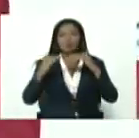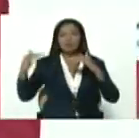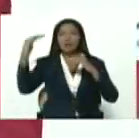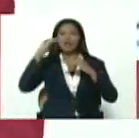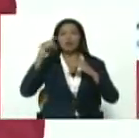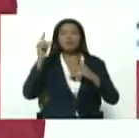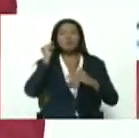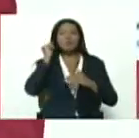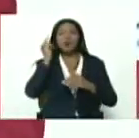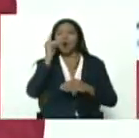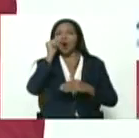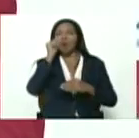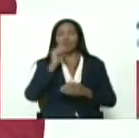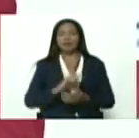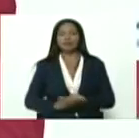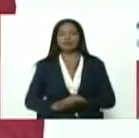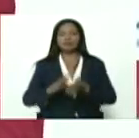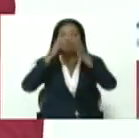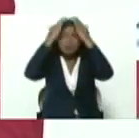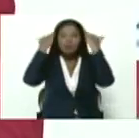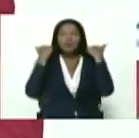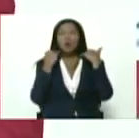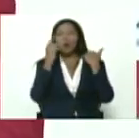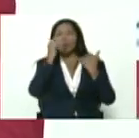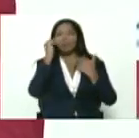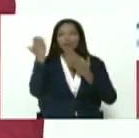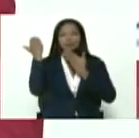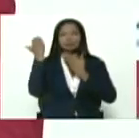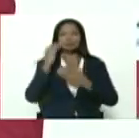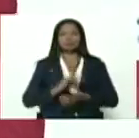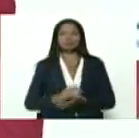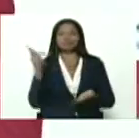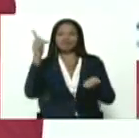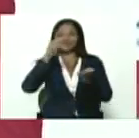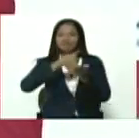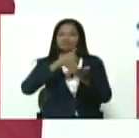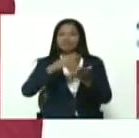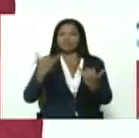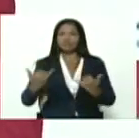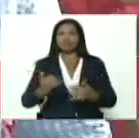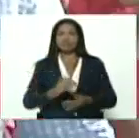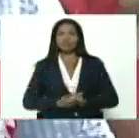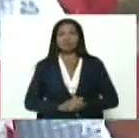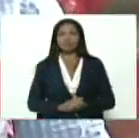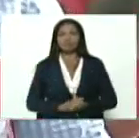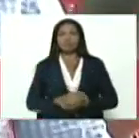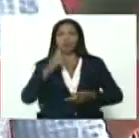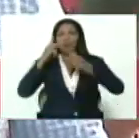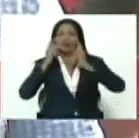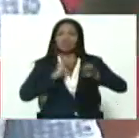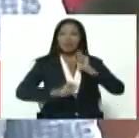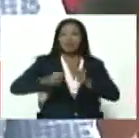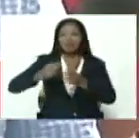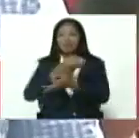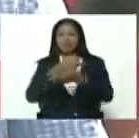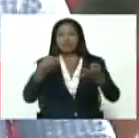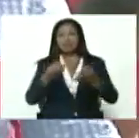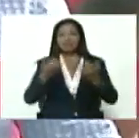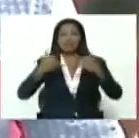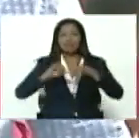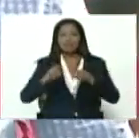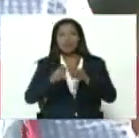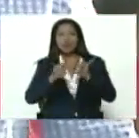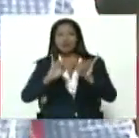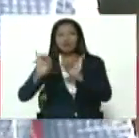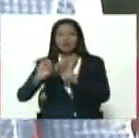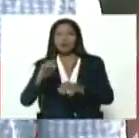Lila Morillo, Fidel Madroñero, presente. Política y timbal, el hijo de Lila.